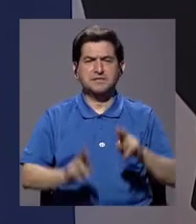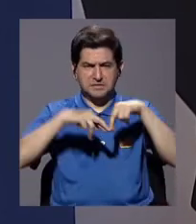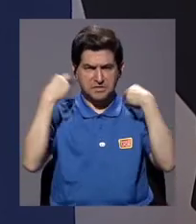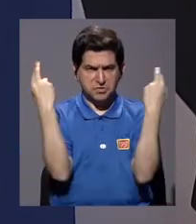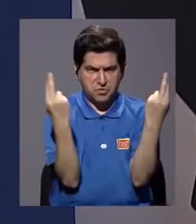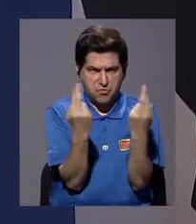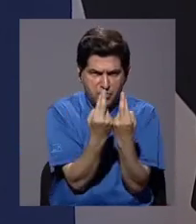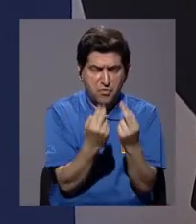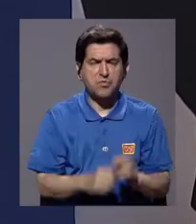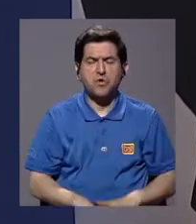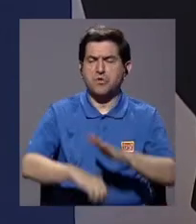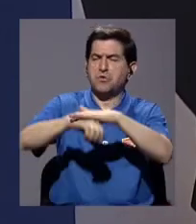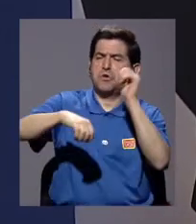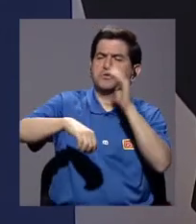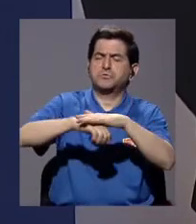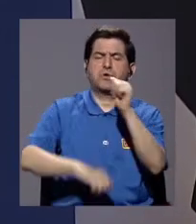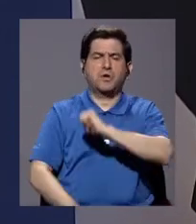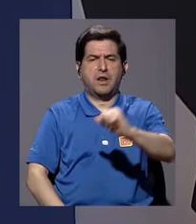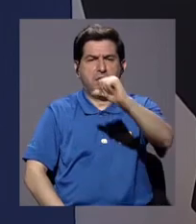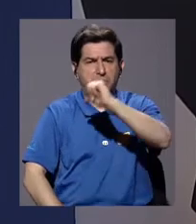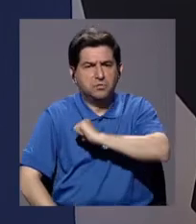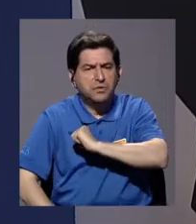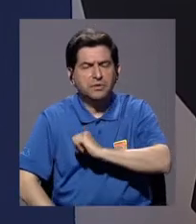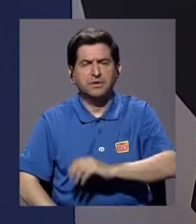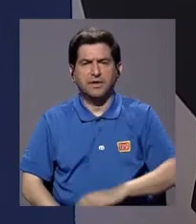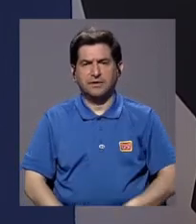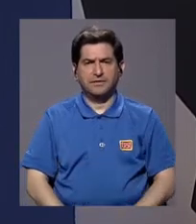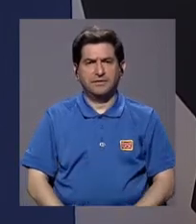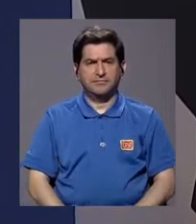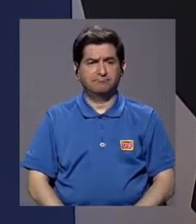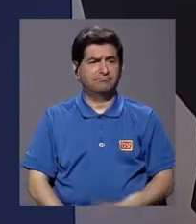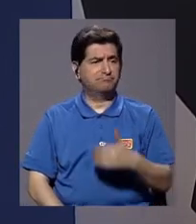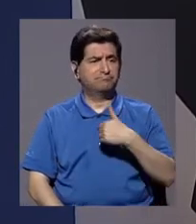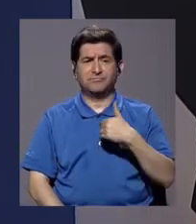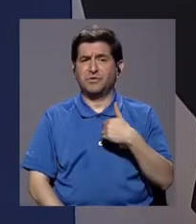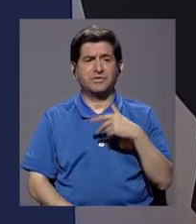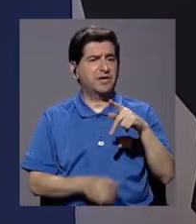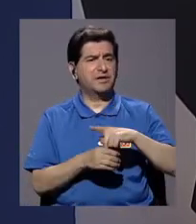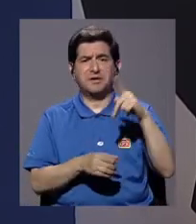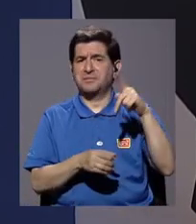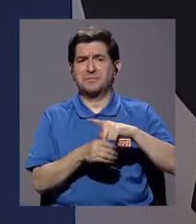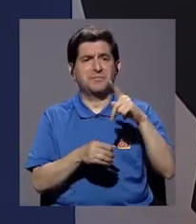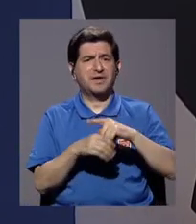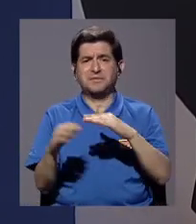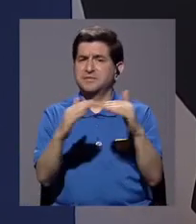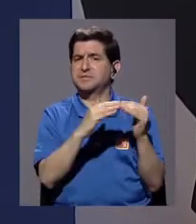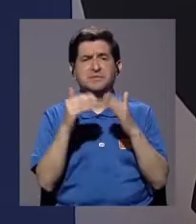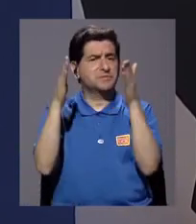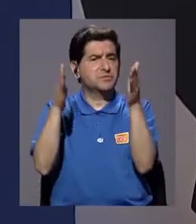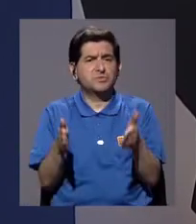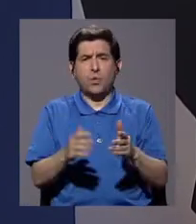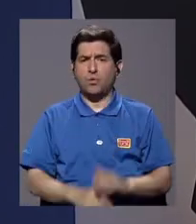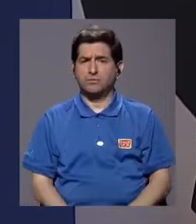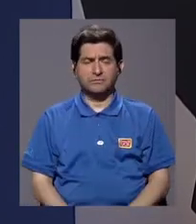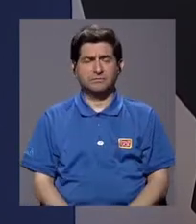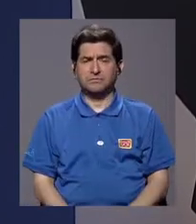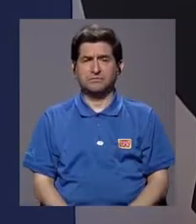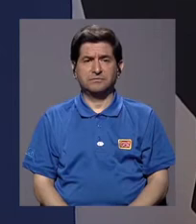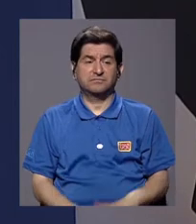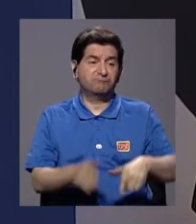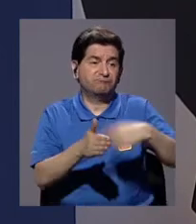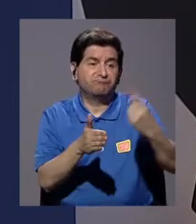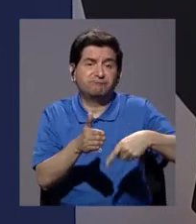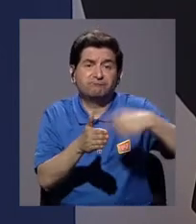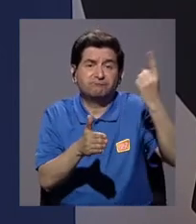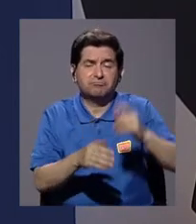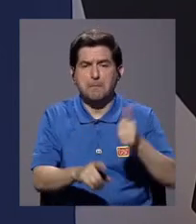de esas audiencias que son llamadas por la autoridad reguladora no tienen presencia sistemática de la ciudadanía, y el hecho